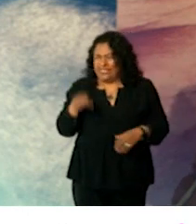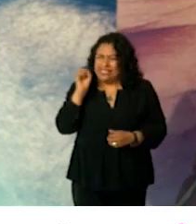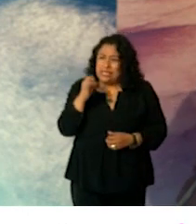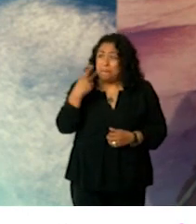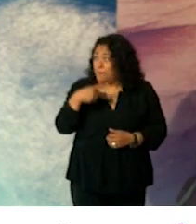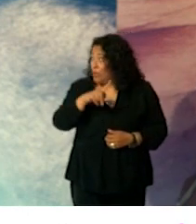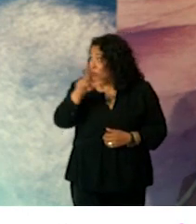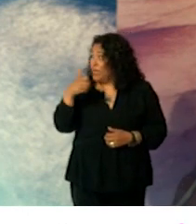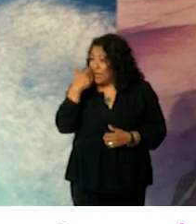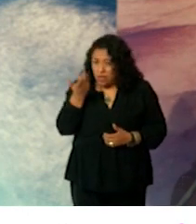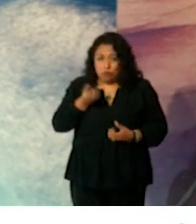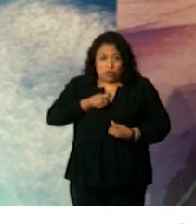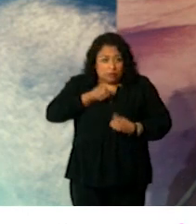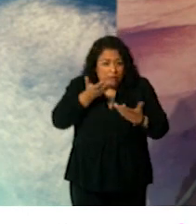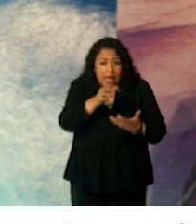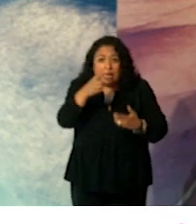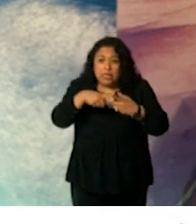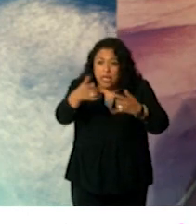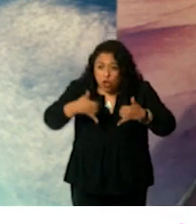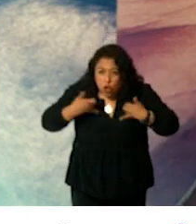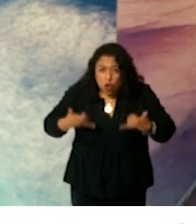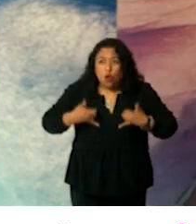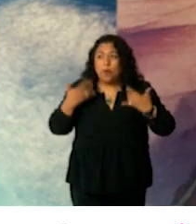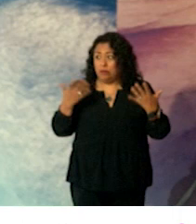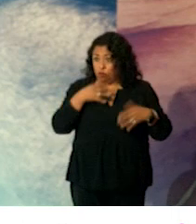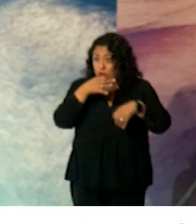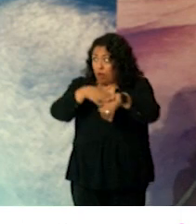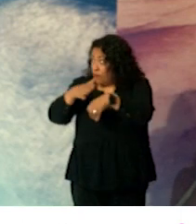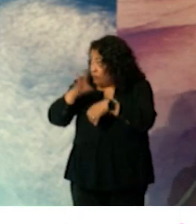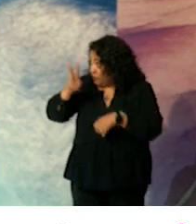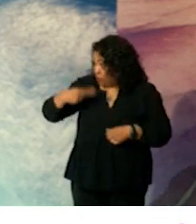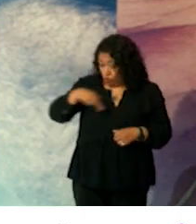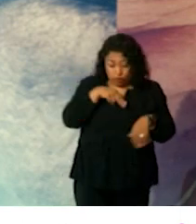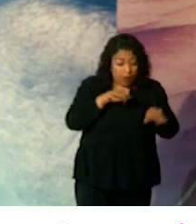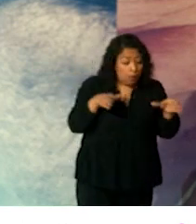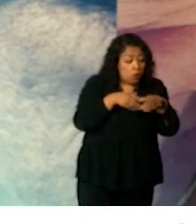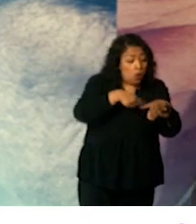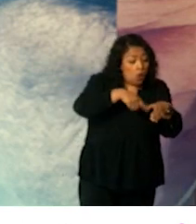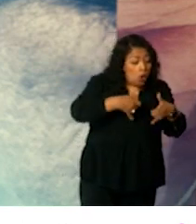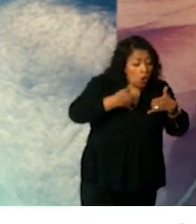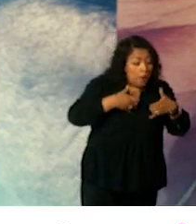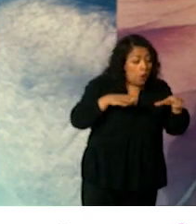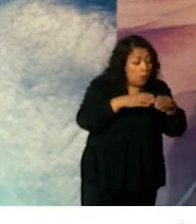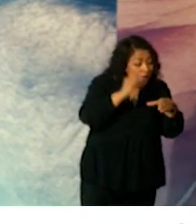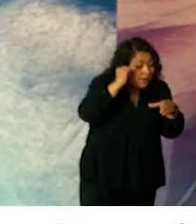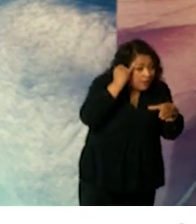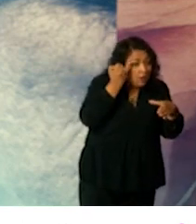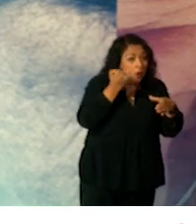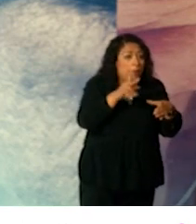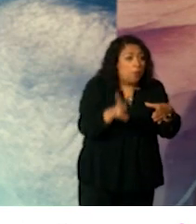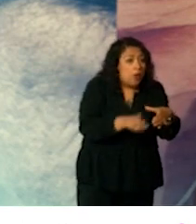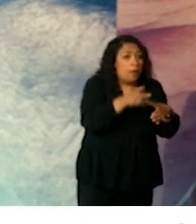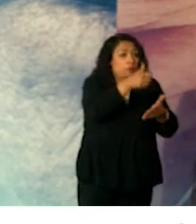pero cuando queremos transmitirlo a las juventudes, y eso se los digo porque nosotros trabajamos con juventudes desde comunidades indígenas, zonas rurales,